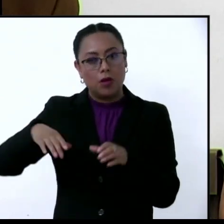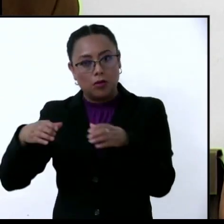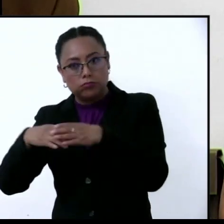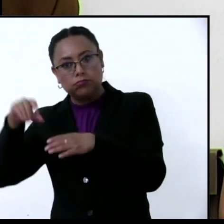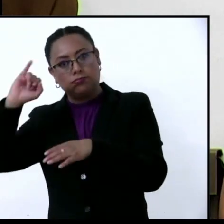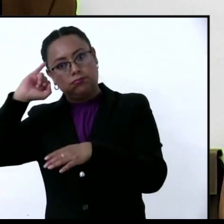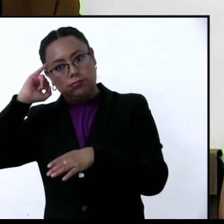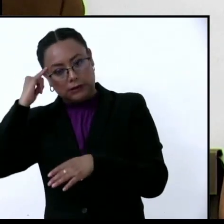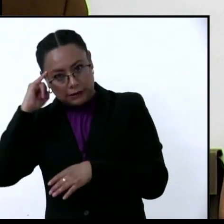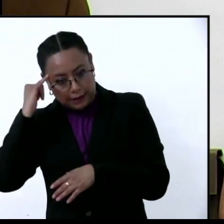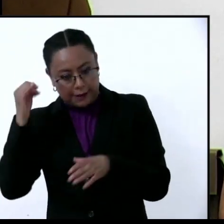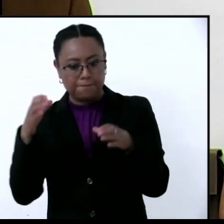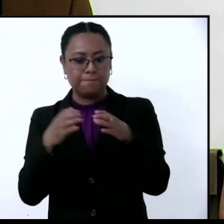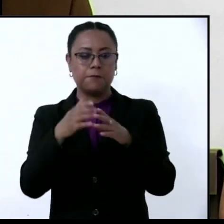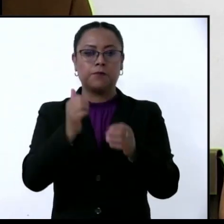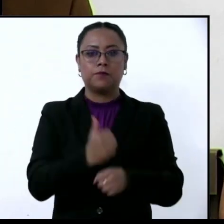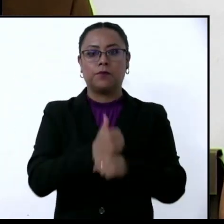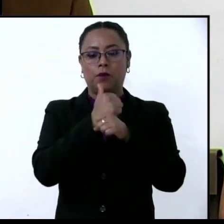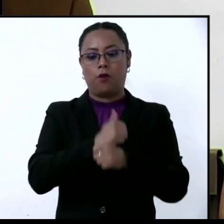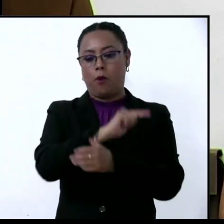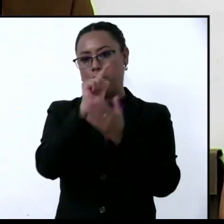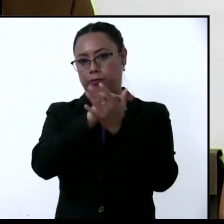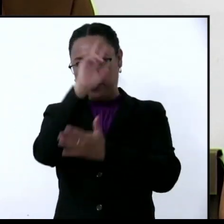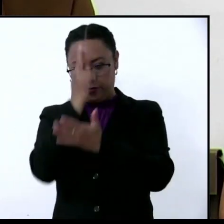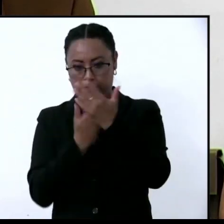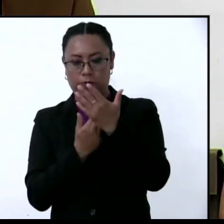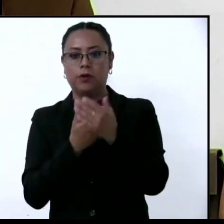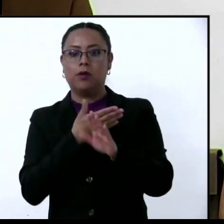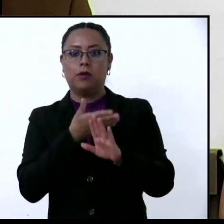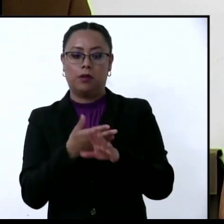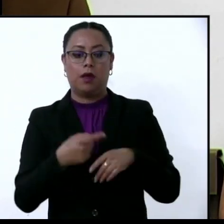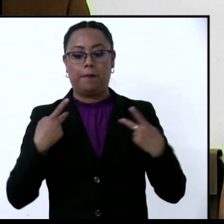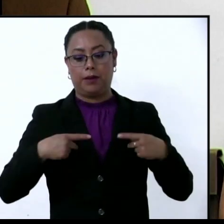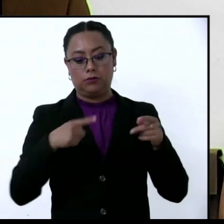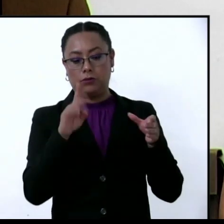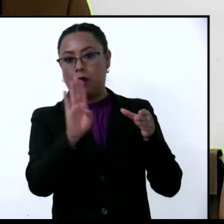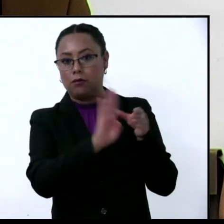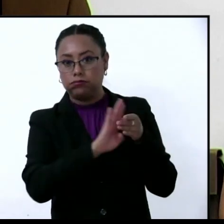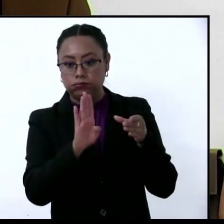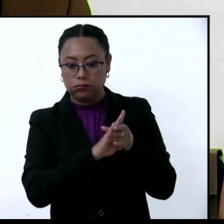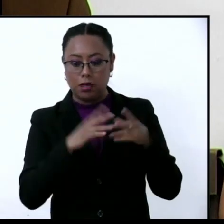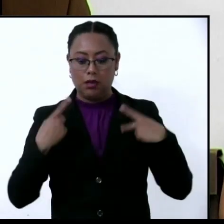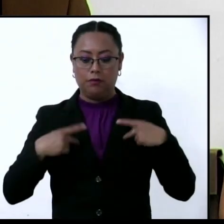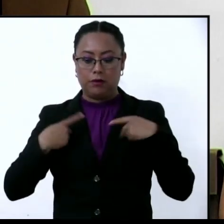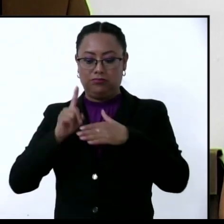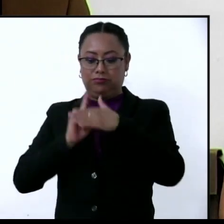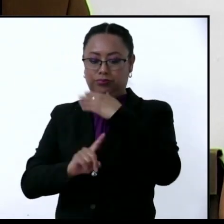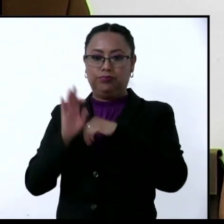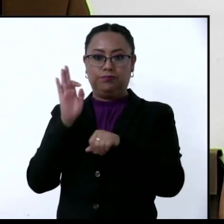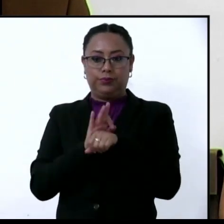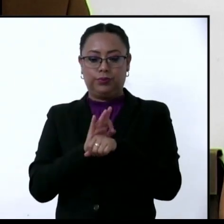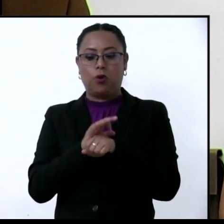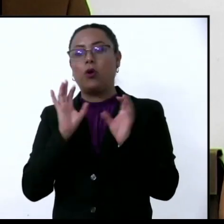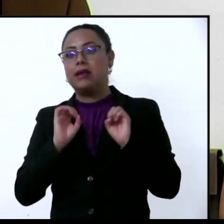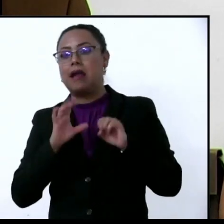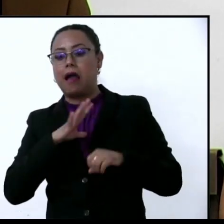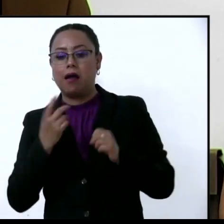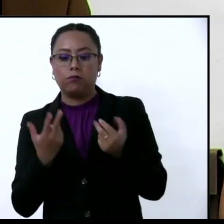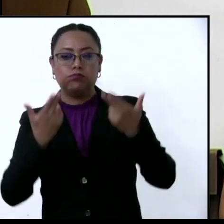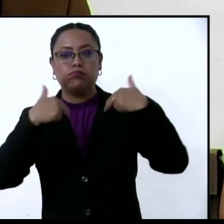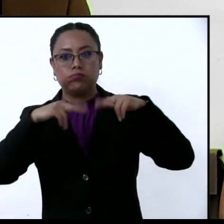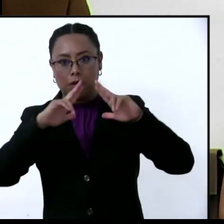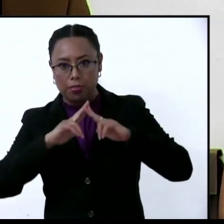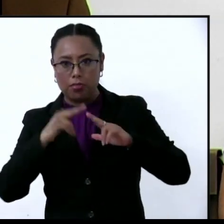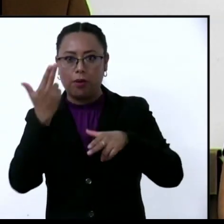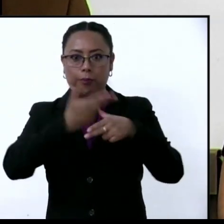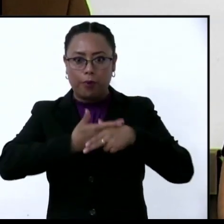de delito, personas que son migrantes, personas refugiadas, personas huéspedes, personas defensoras de derechos